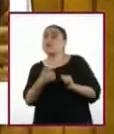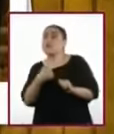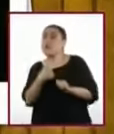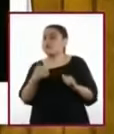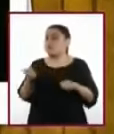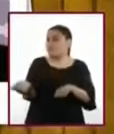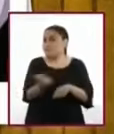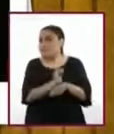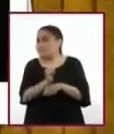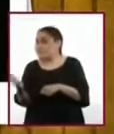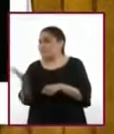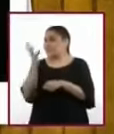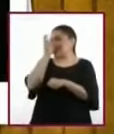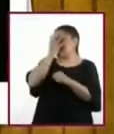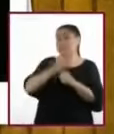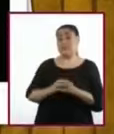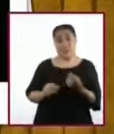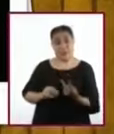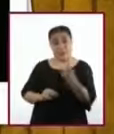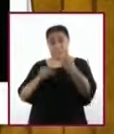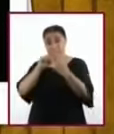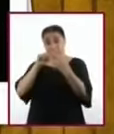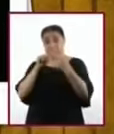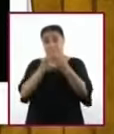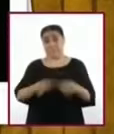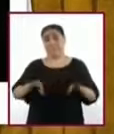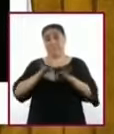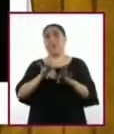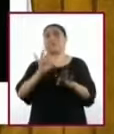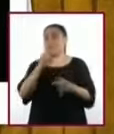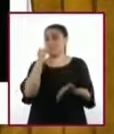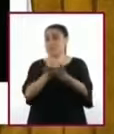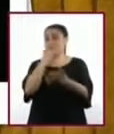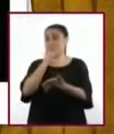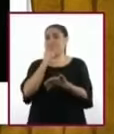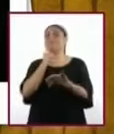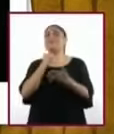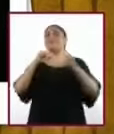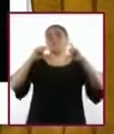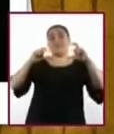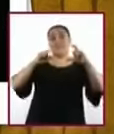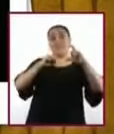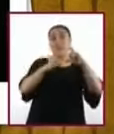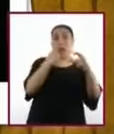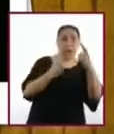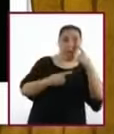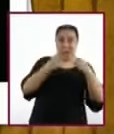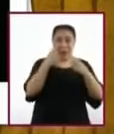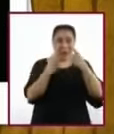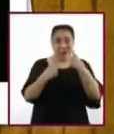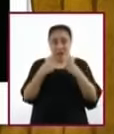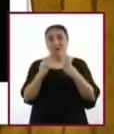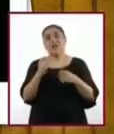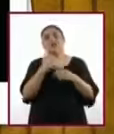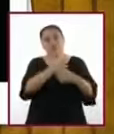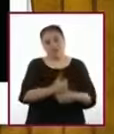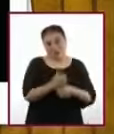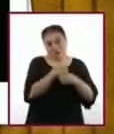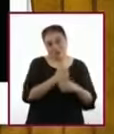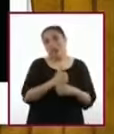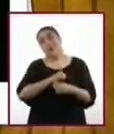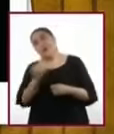representaban. Las 2 más importantes integran el ícono del teatro: la máscara del llanto, utilizada para la tragedia,